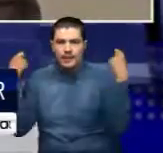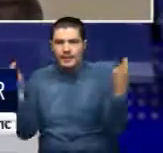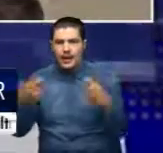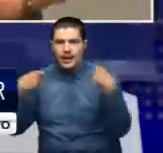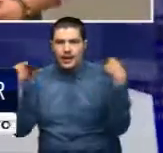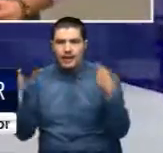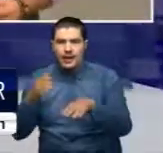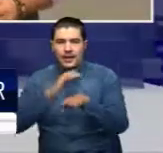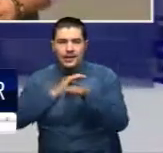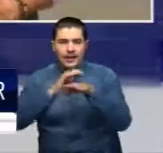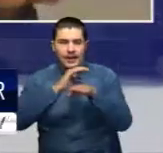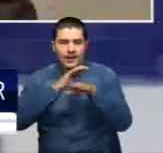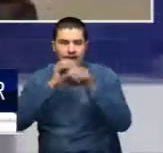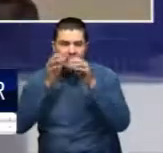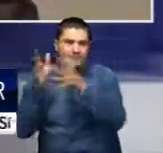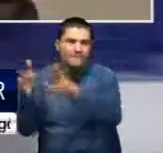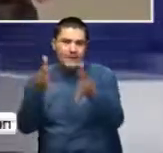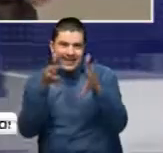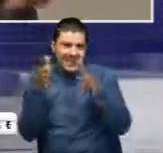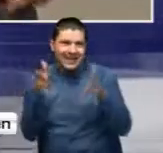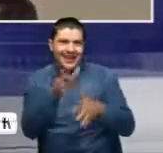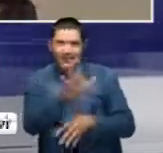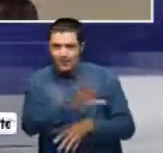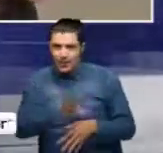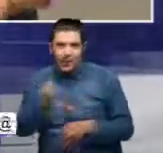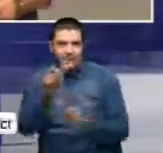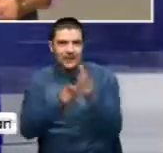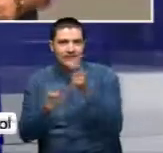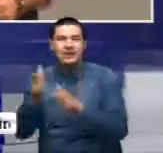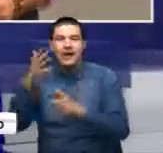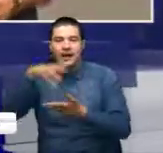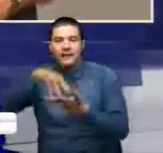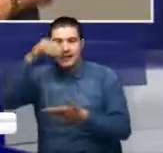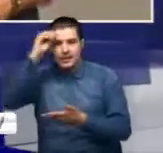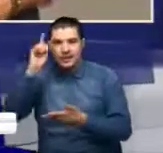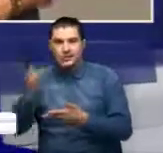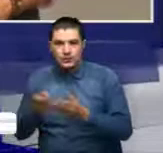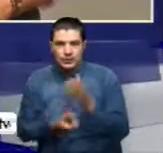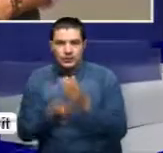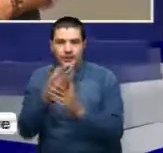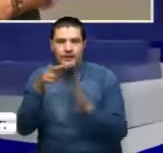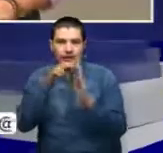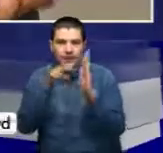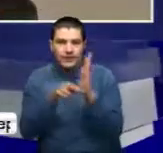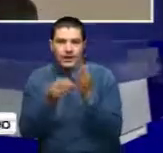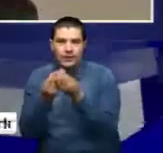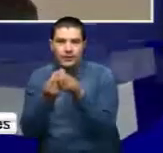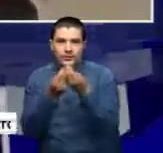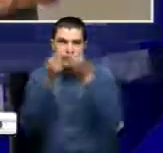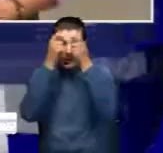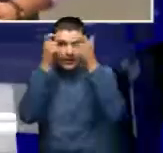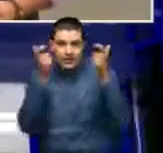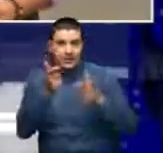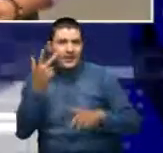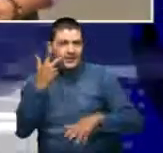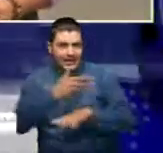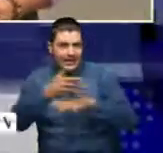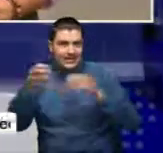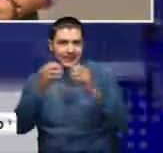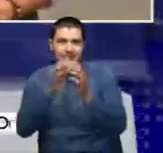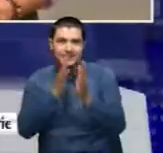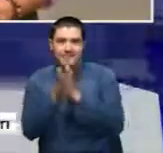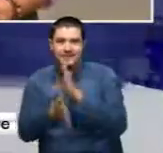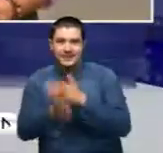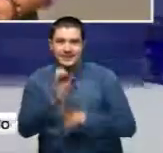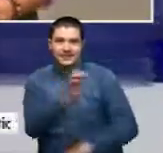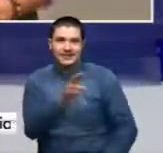para informar a los conductores sobre este nuevo fallo del consejo de estado información que tenemos a esta hora regreso al centro de estudios